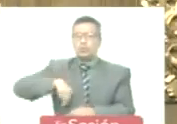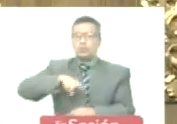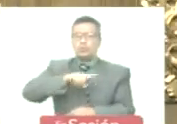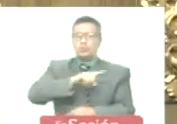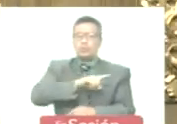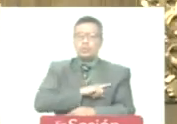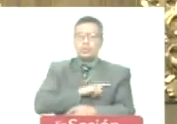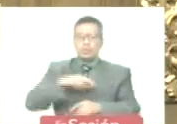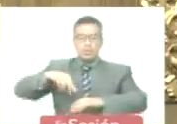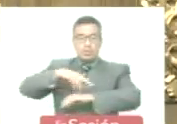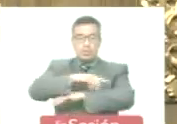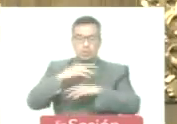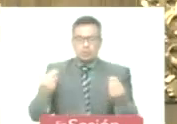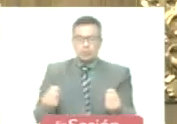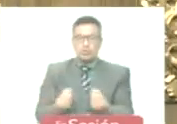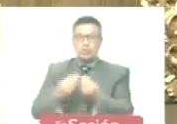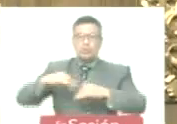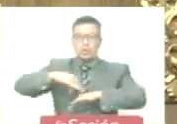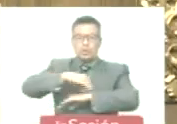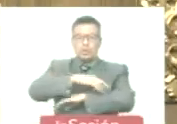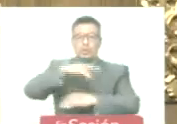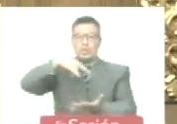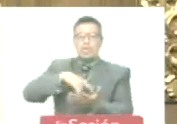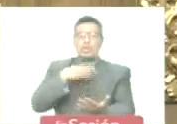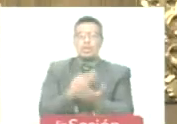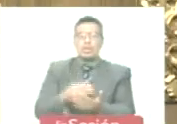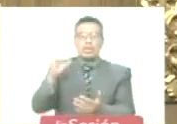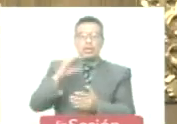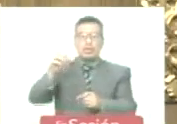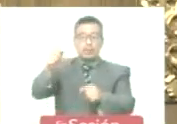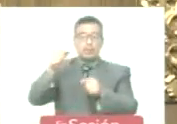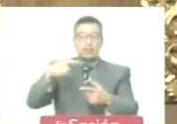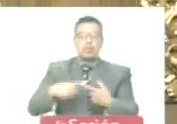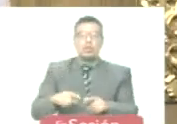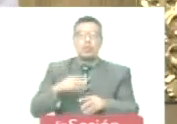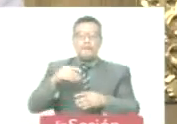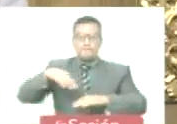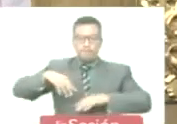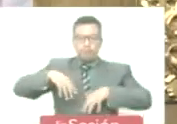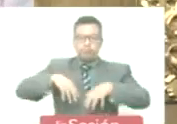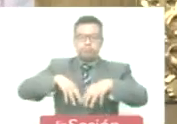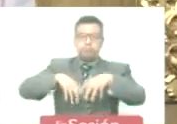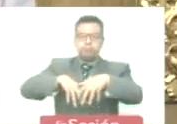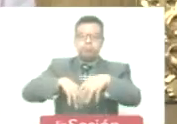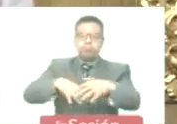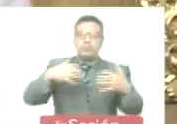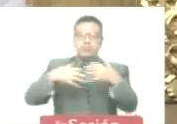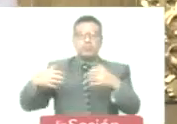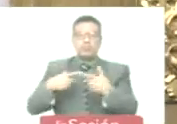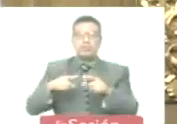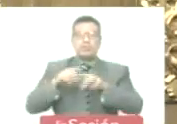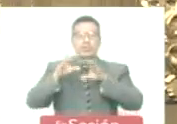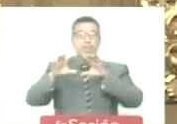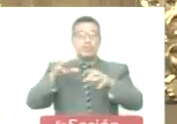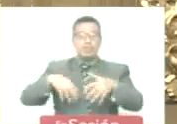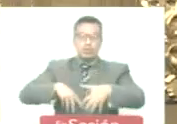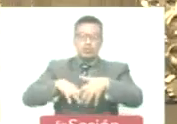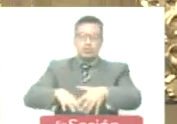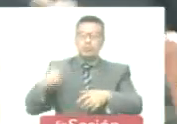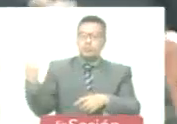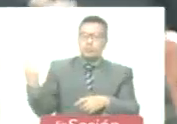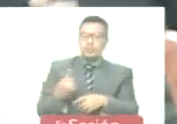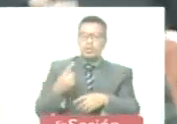cuando caminamos de Taguanes a Carabobo, de Caracas a la Victoria, como un ejército que continúa batallas de otros ejércitos que nos trascienden